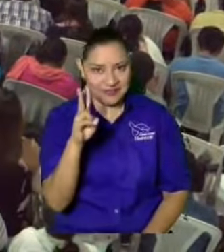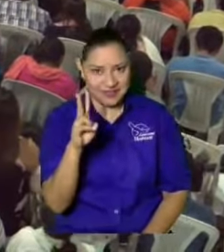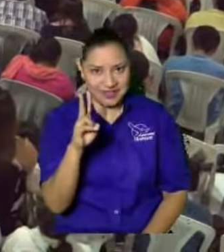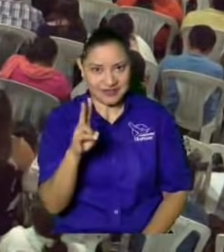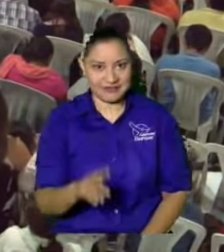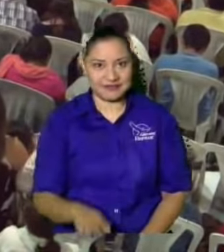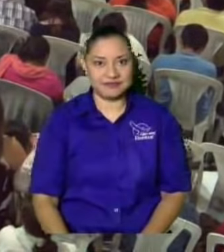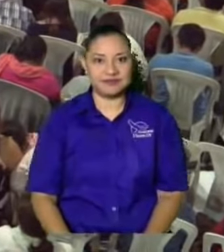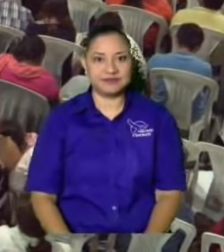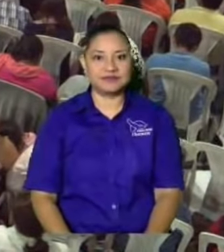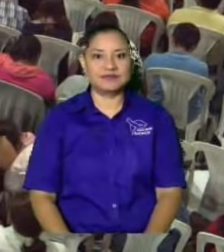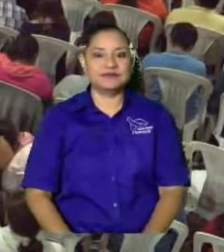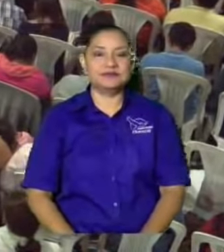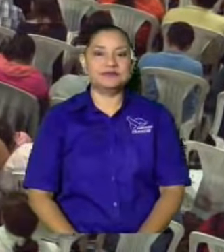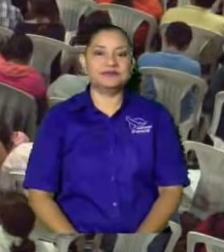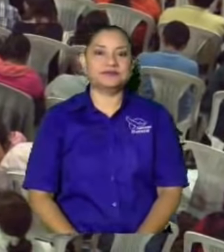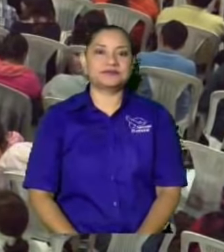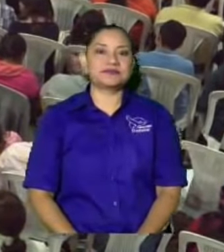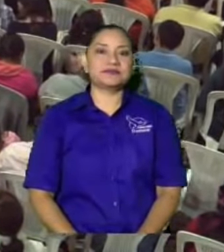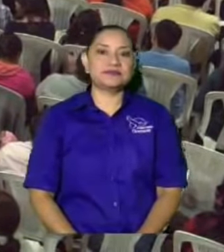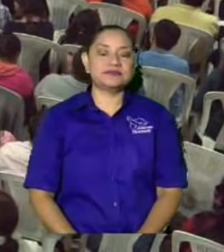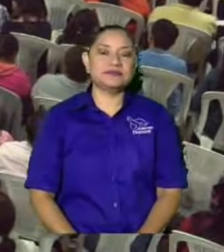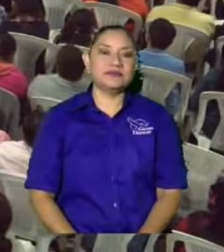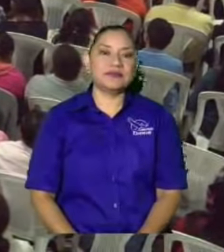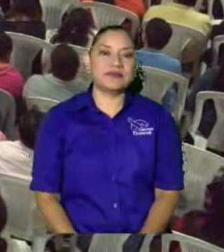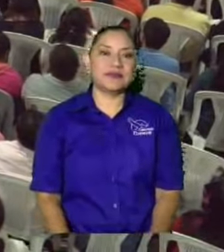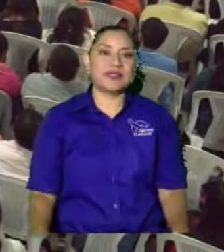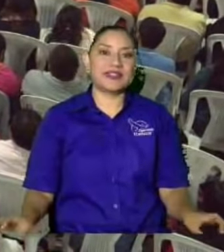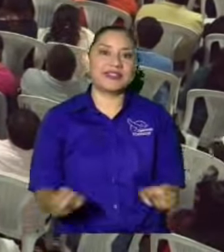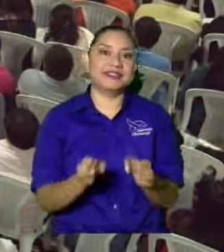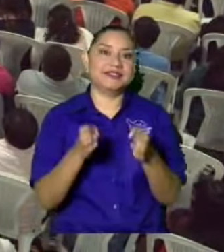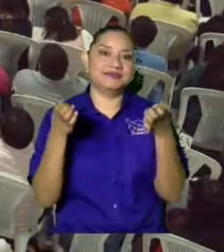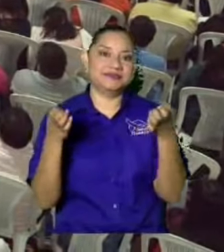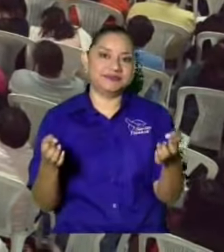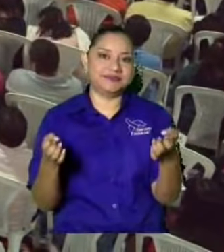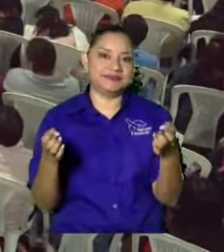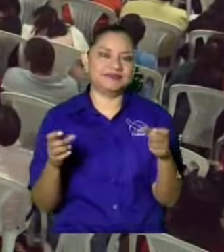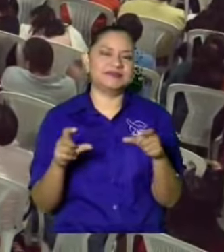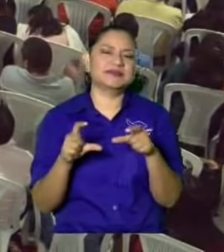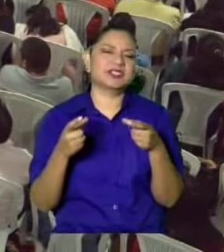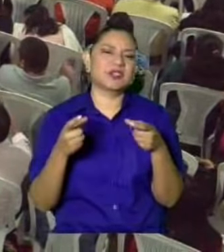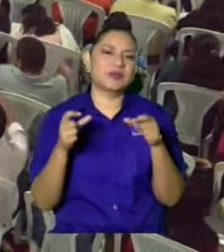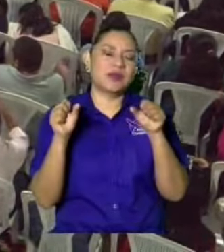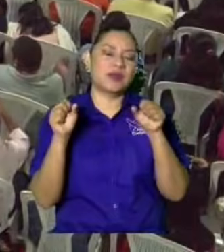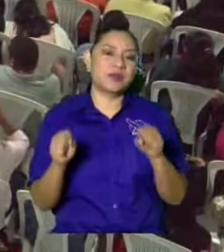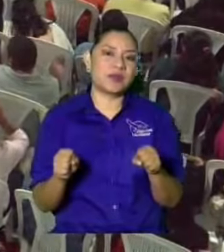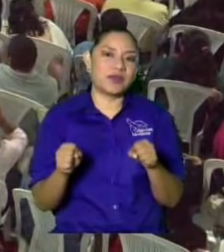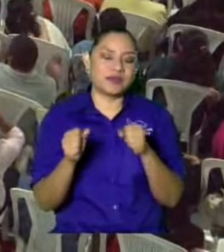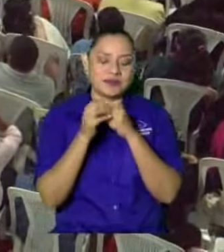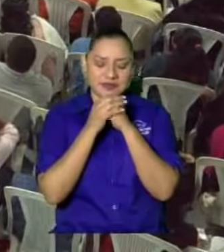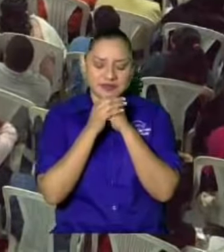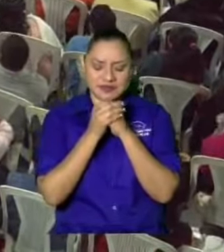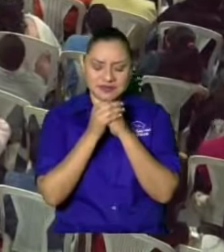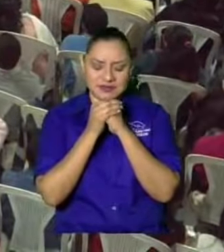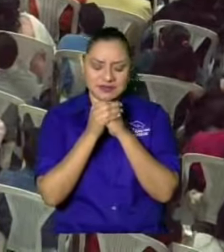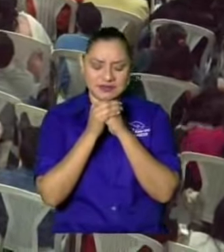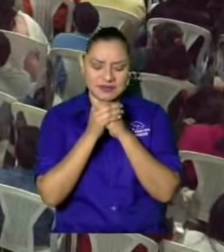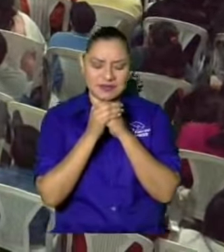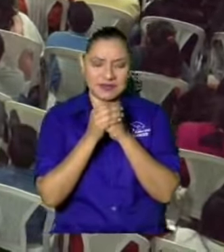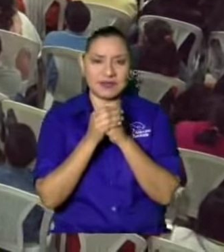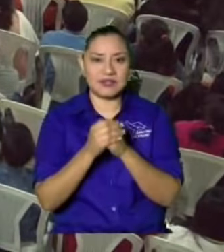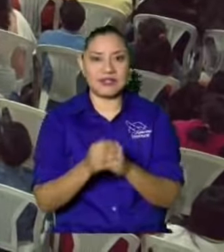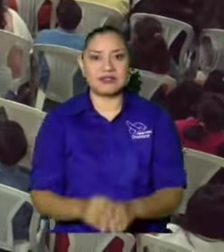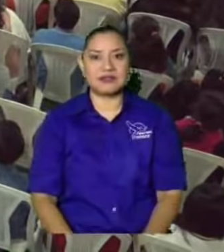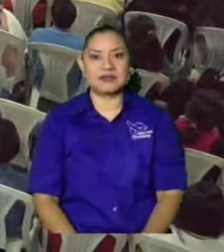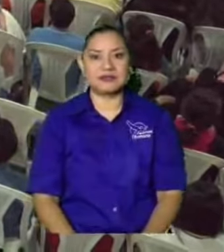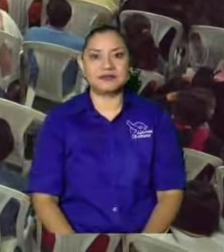Hermano, salió Pedro. Y mire qué tremendo. ¿Cómo podemos estar orando? Llegó Pedro a tocar, hermano, a la casa donde